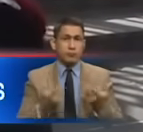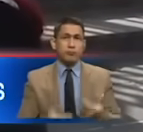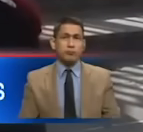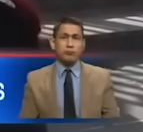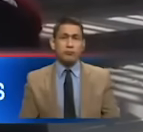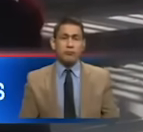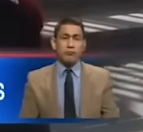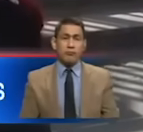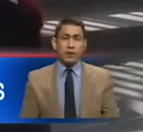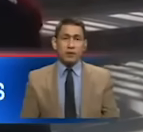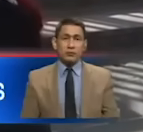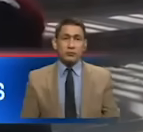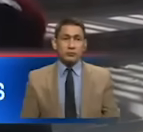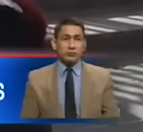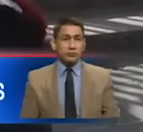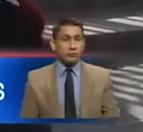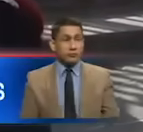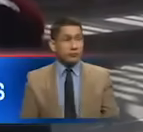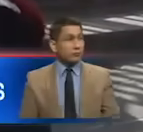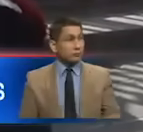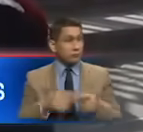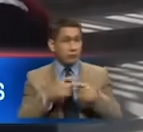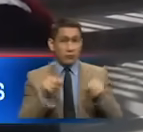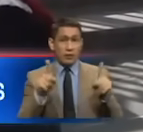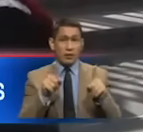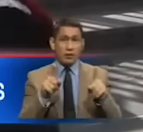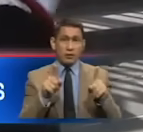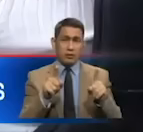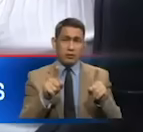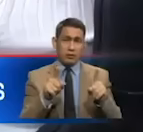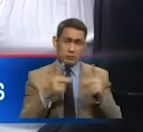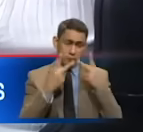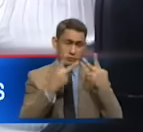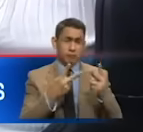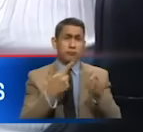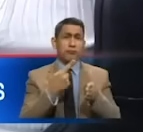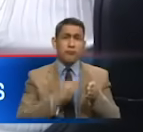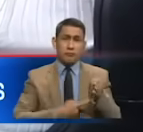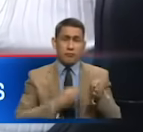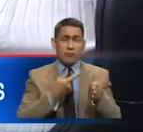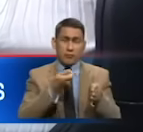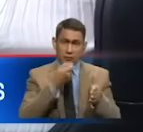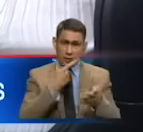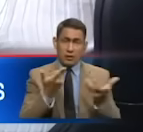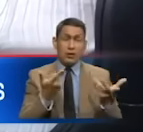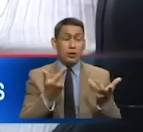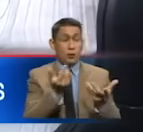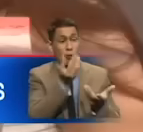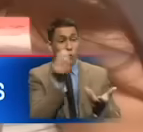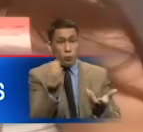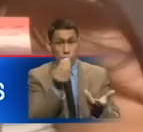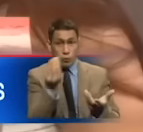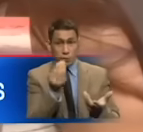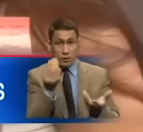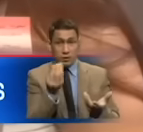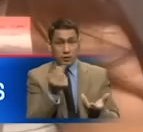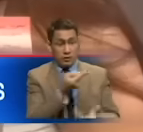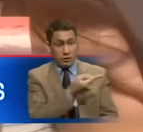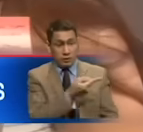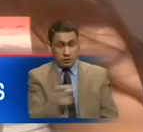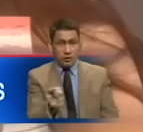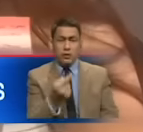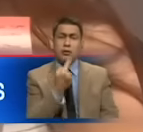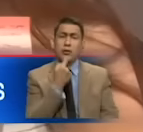sea, vea lo que se está, consumiendo, pues, ¿no? Además, adolescentes mencionan que es antiético distribuir